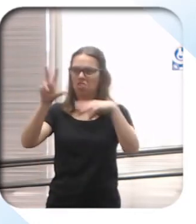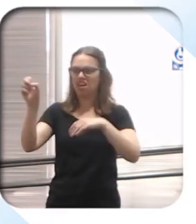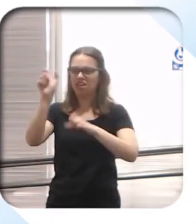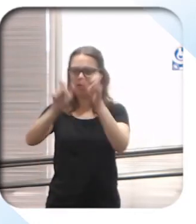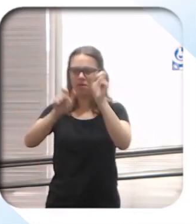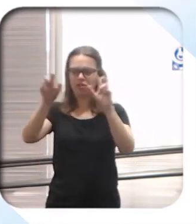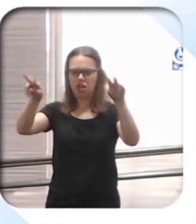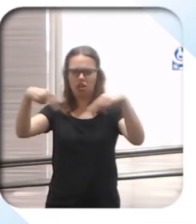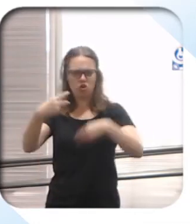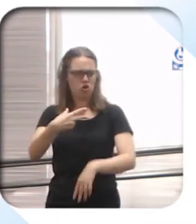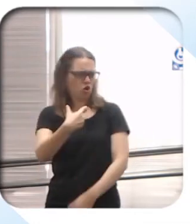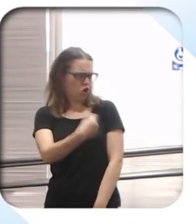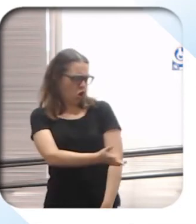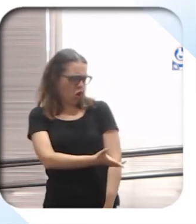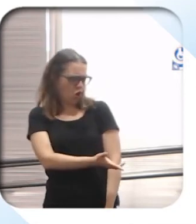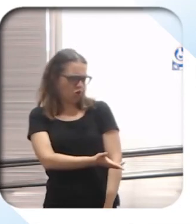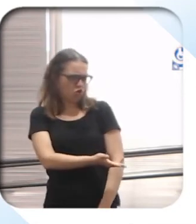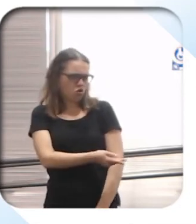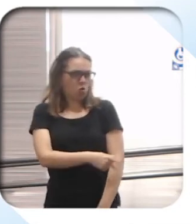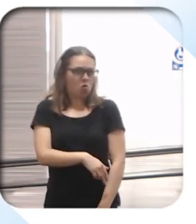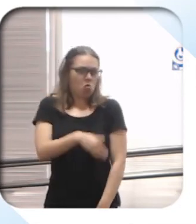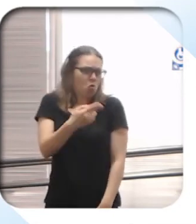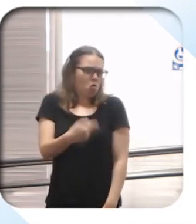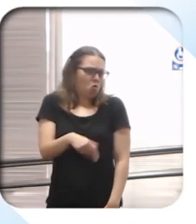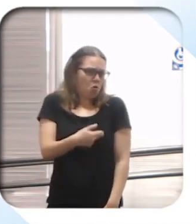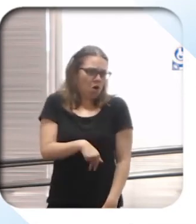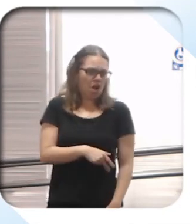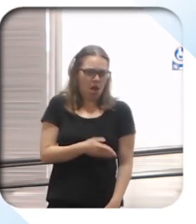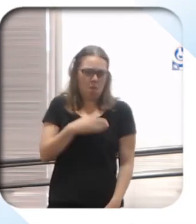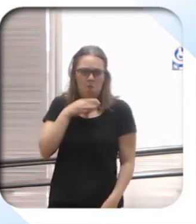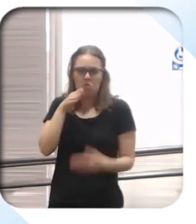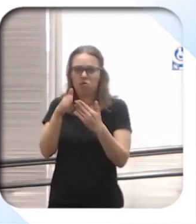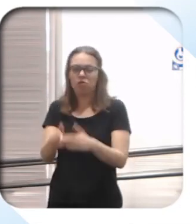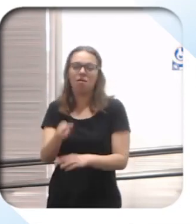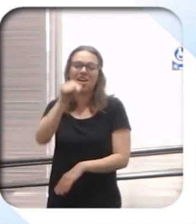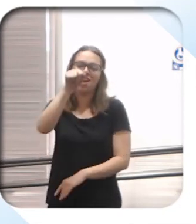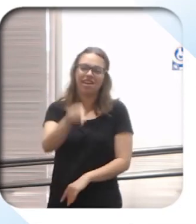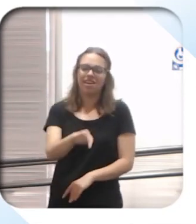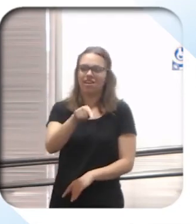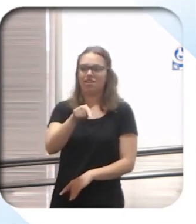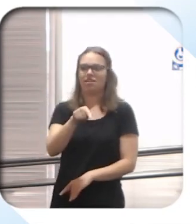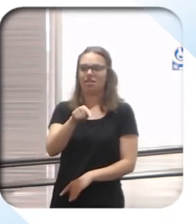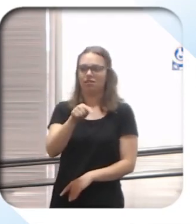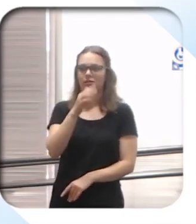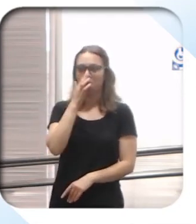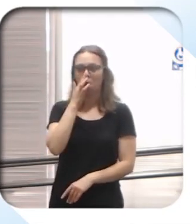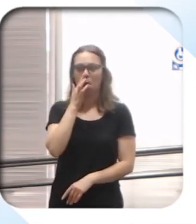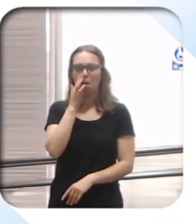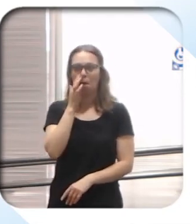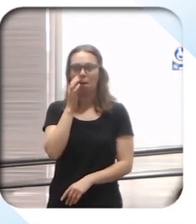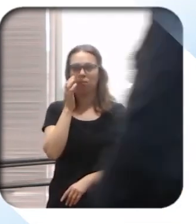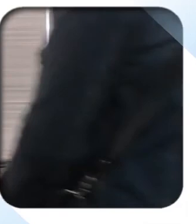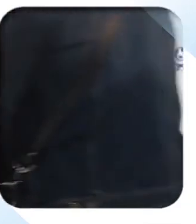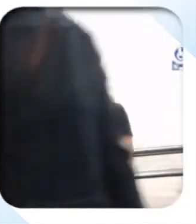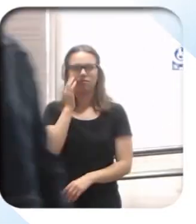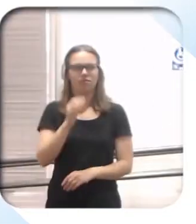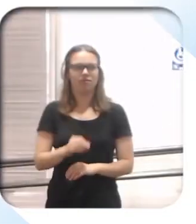y me dicen, no, nunca le preguntamos. Bueno, a ver, ahí está la respuesta.